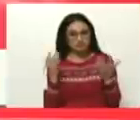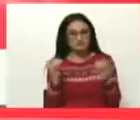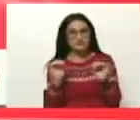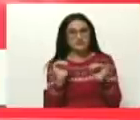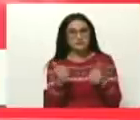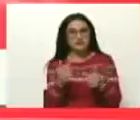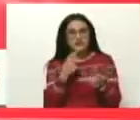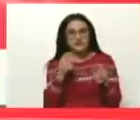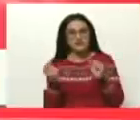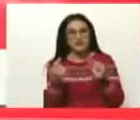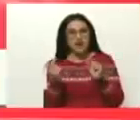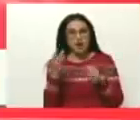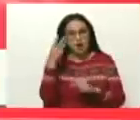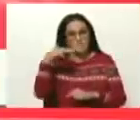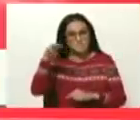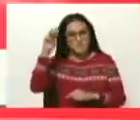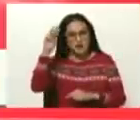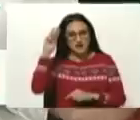del diálogo en México.